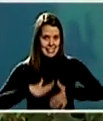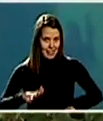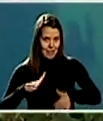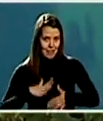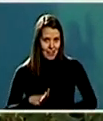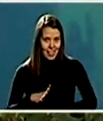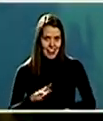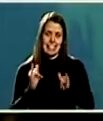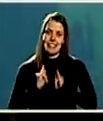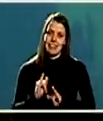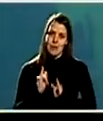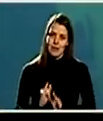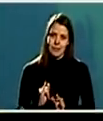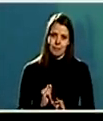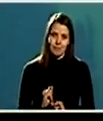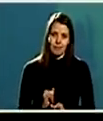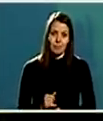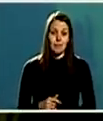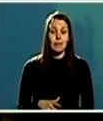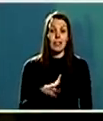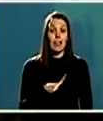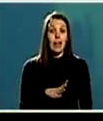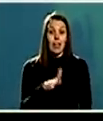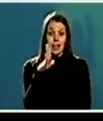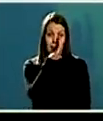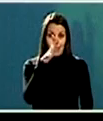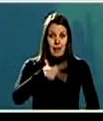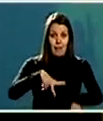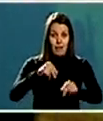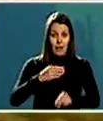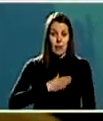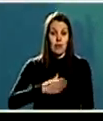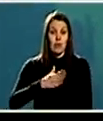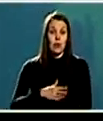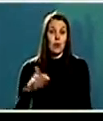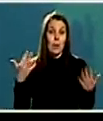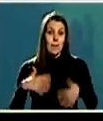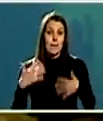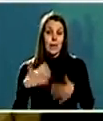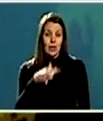queer mundo revés col festa seres de ceniza tradicional